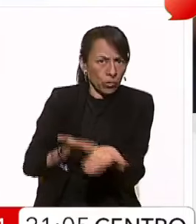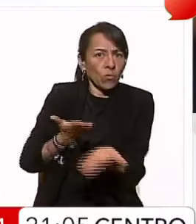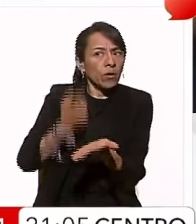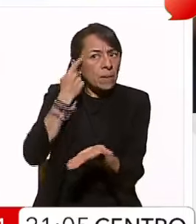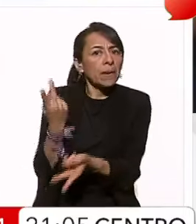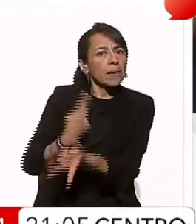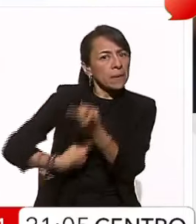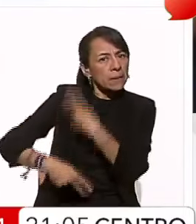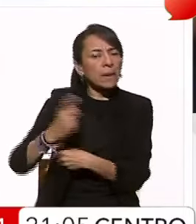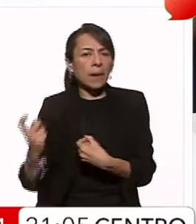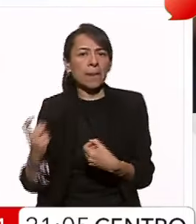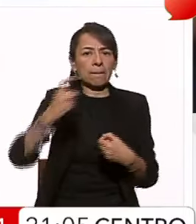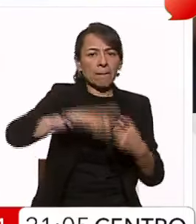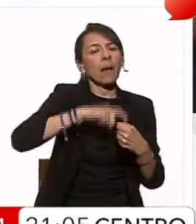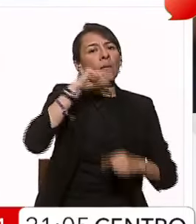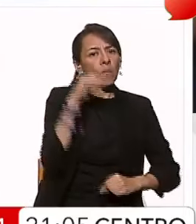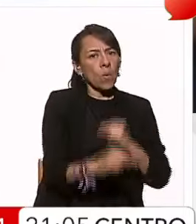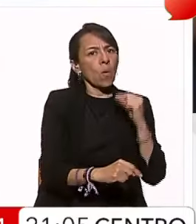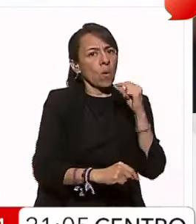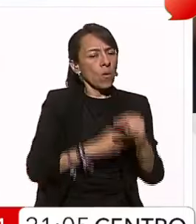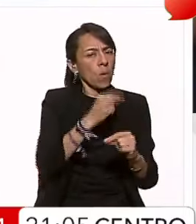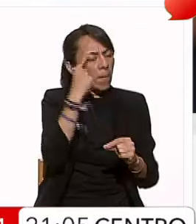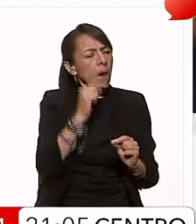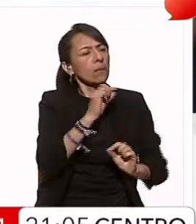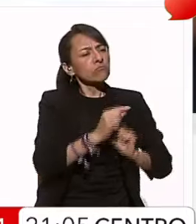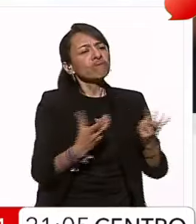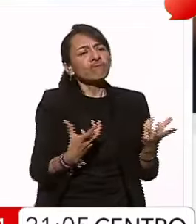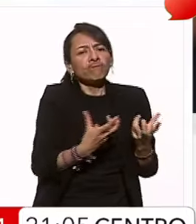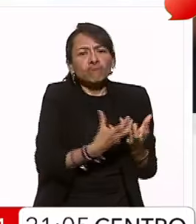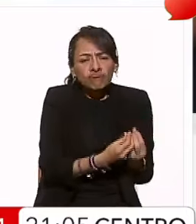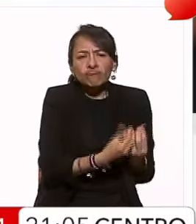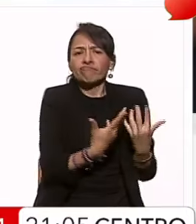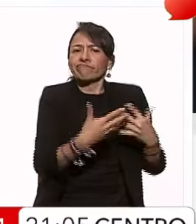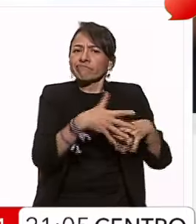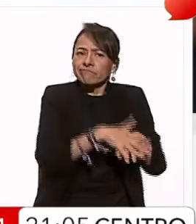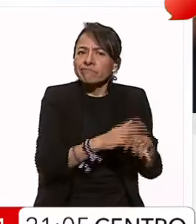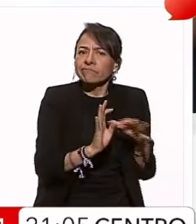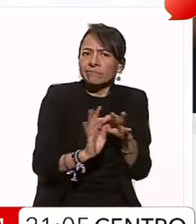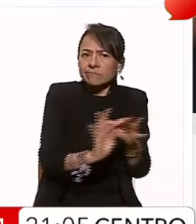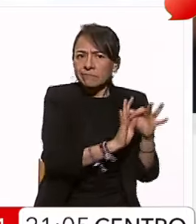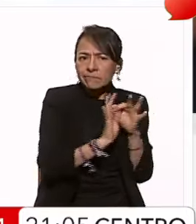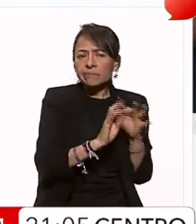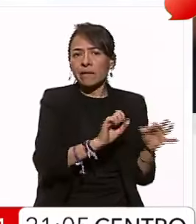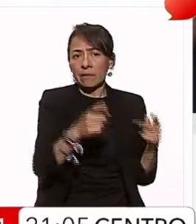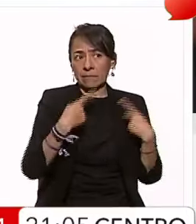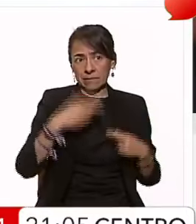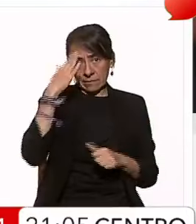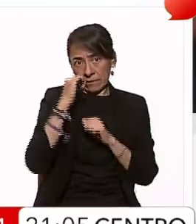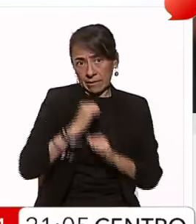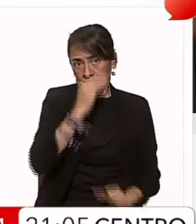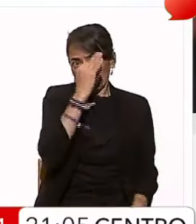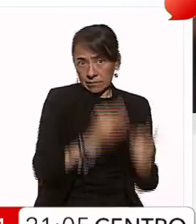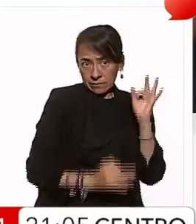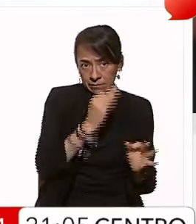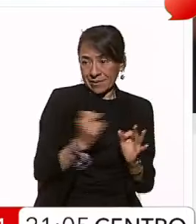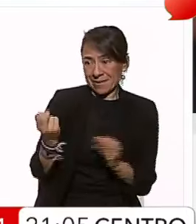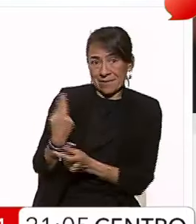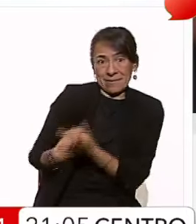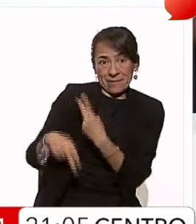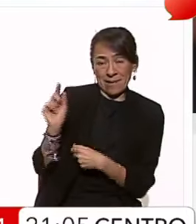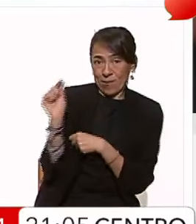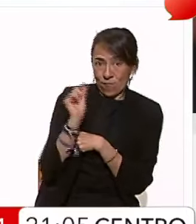interacción colaboración y sinergia entre las personas juzgadoras provenientes del sistema de carrera